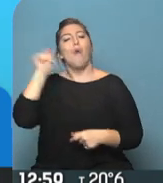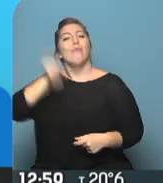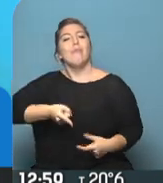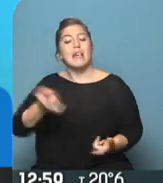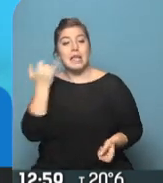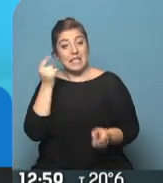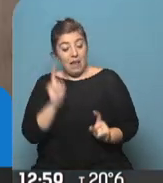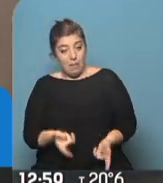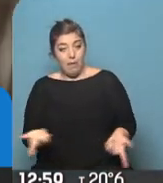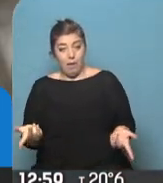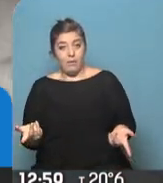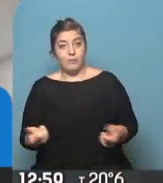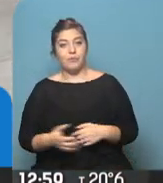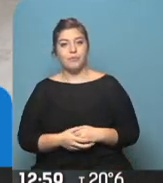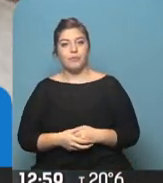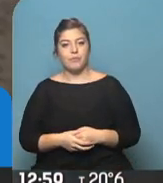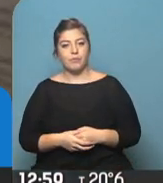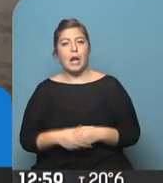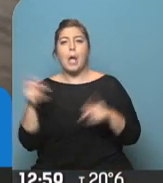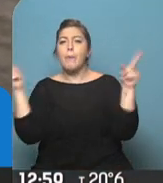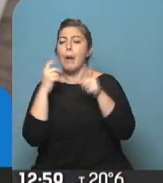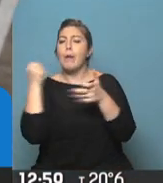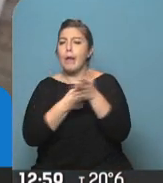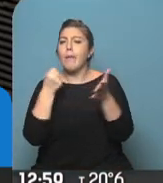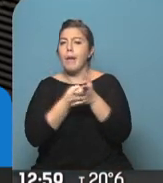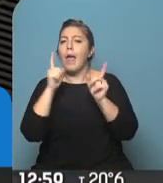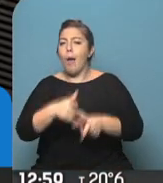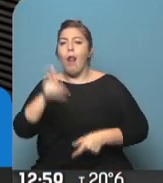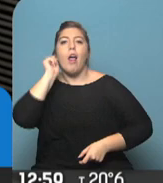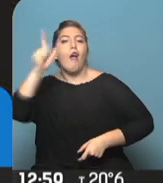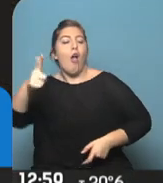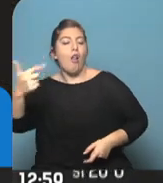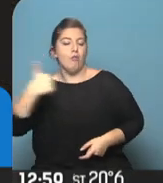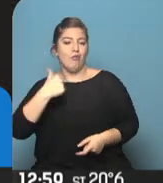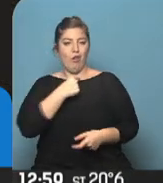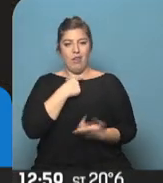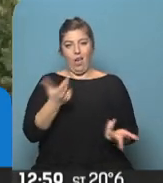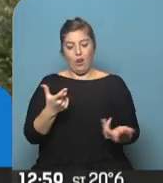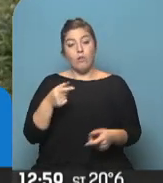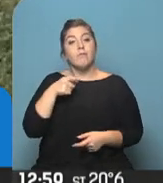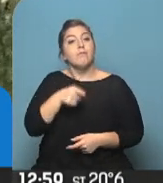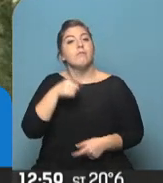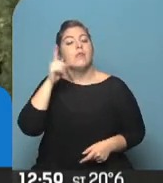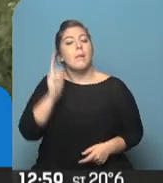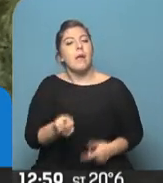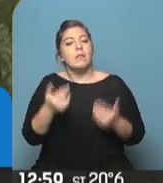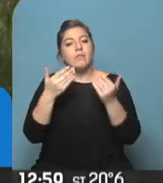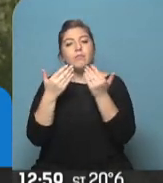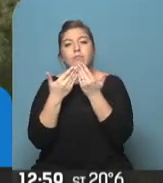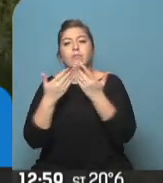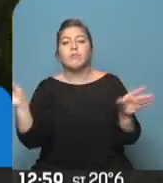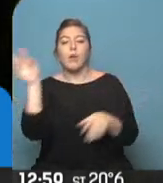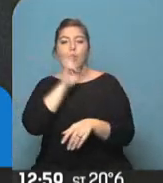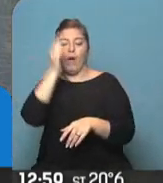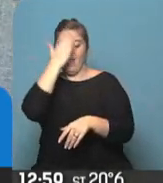de a pesar de digamos de la adversidad lograr hacer lo que ella quería hacer ella en realidad le abrió paso a las mujeres que vinieron